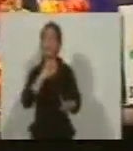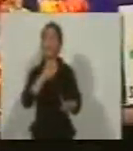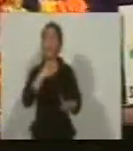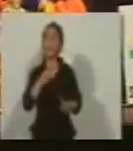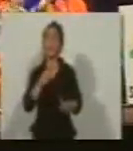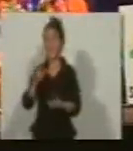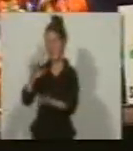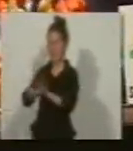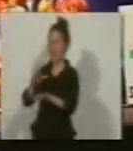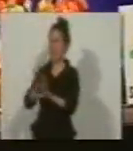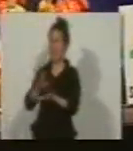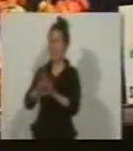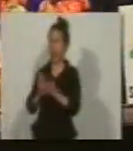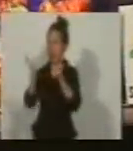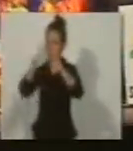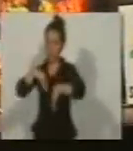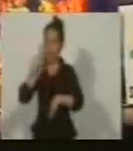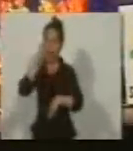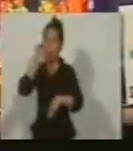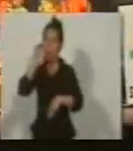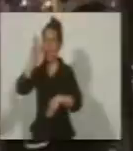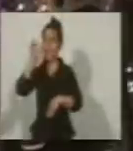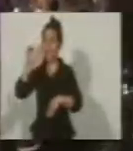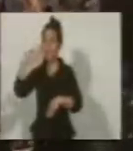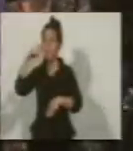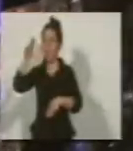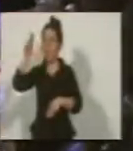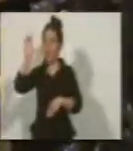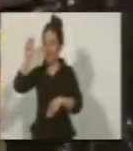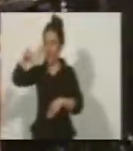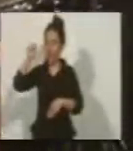tranquilo que no está Pepe Benavente,